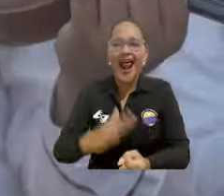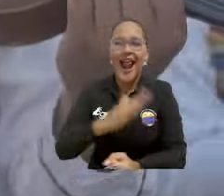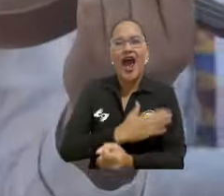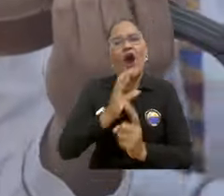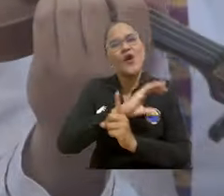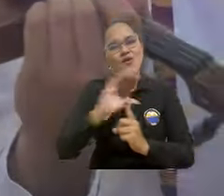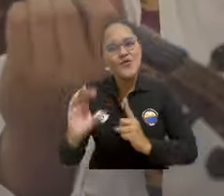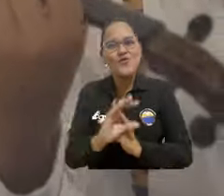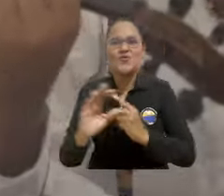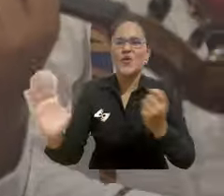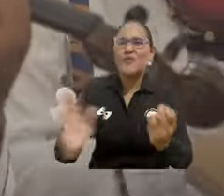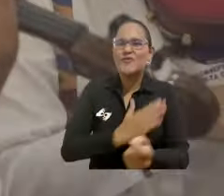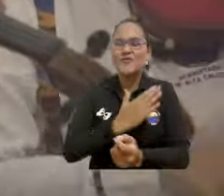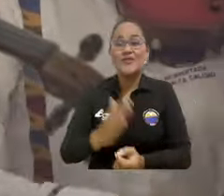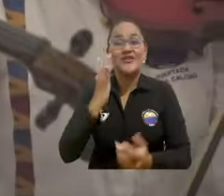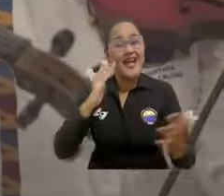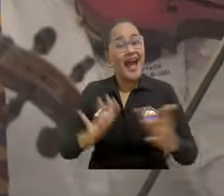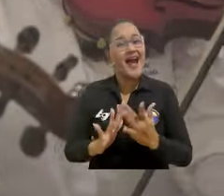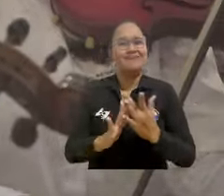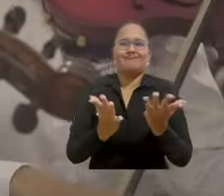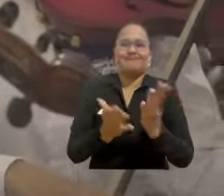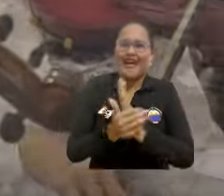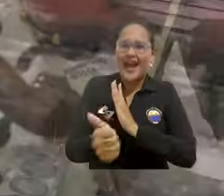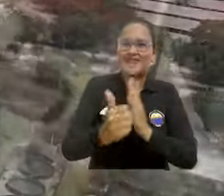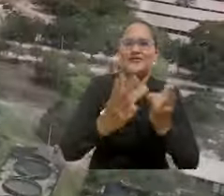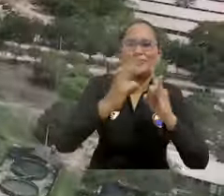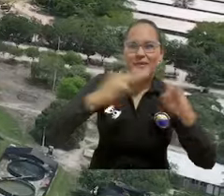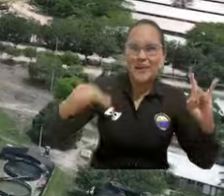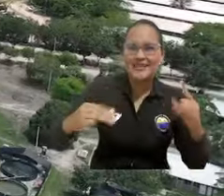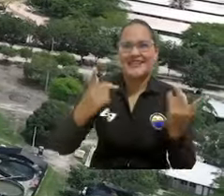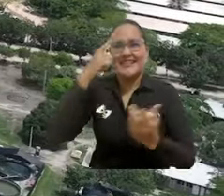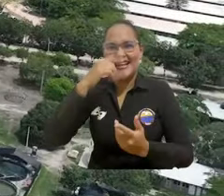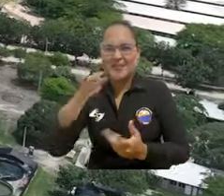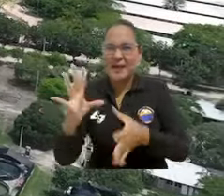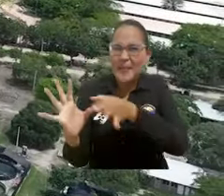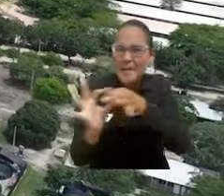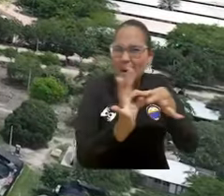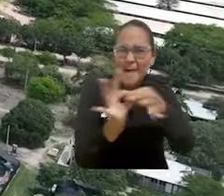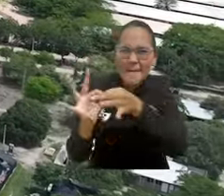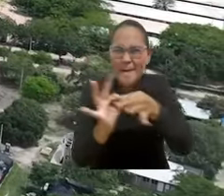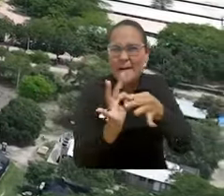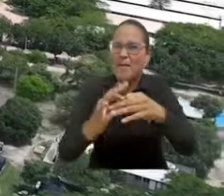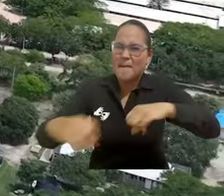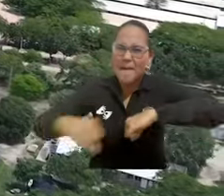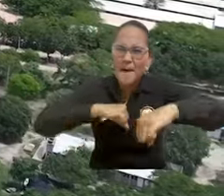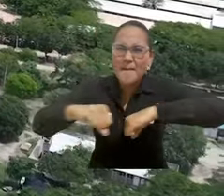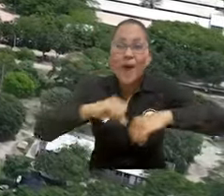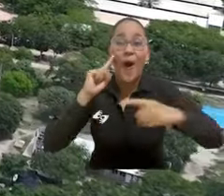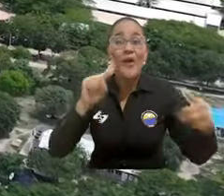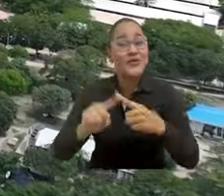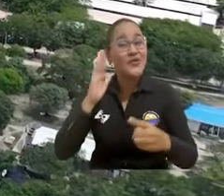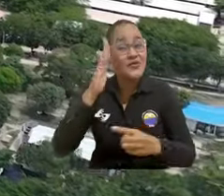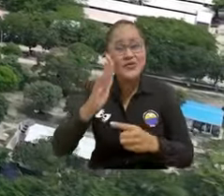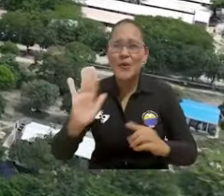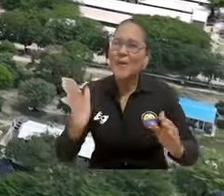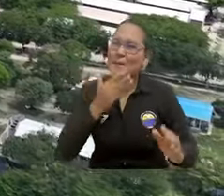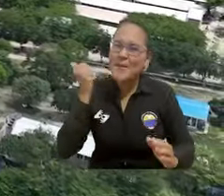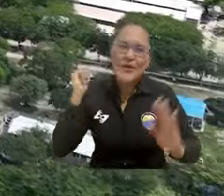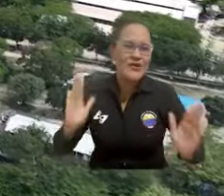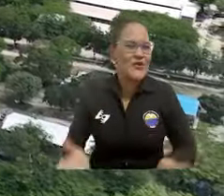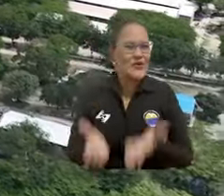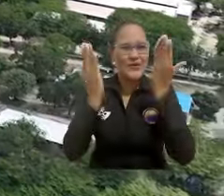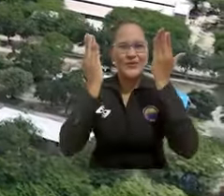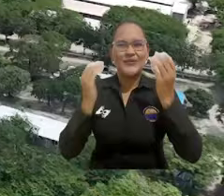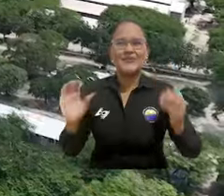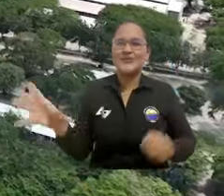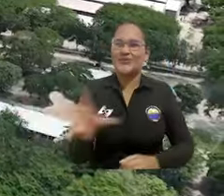de esa riqueza que tenemos y de ese talento que tiene la Universidad del Magdalena para Santa Marta. Así que Santa Marta, como universidad, va a seguir trabajando incansablemente para construir un